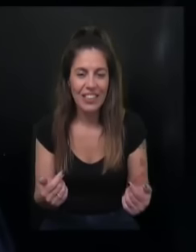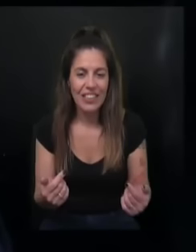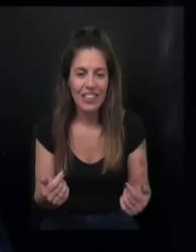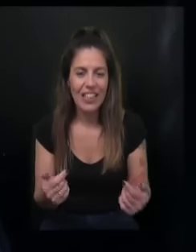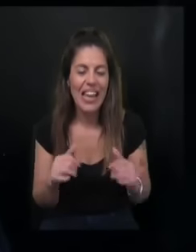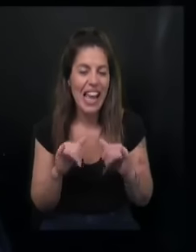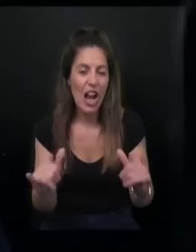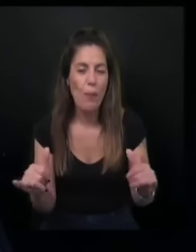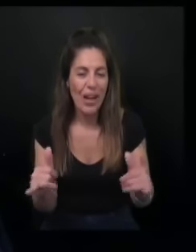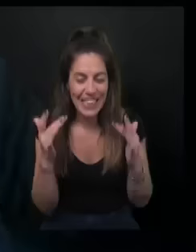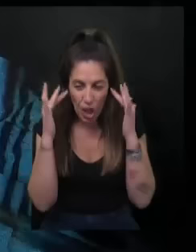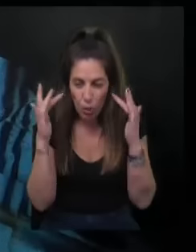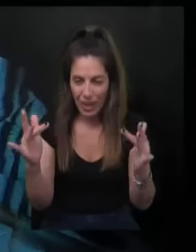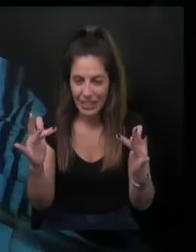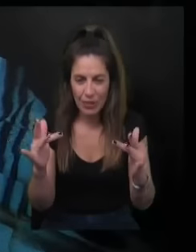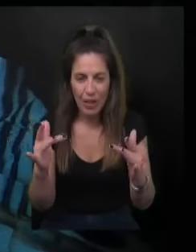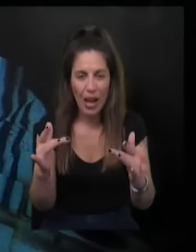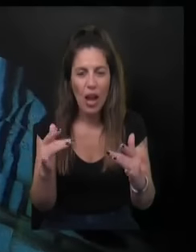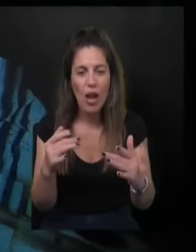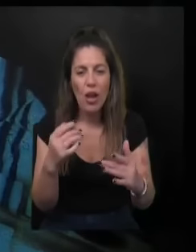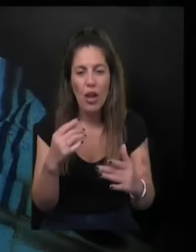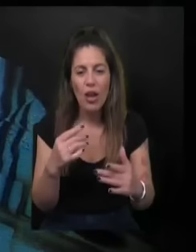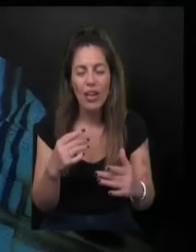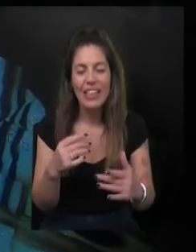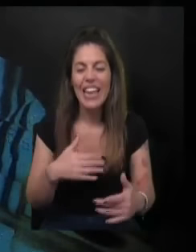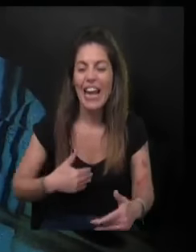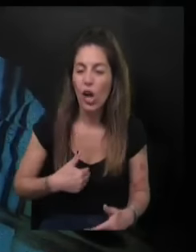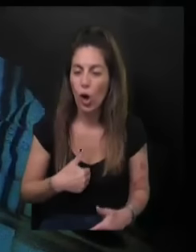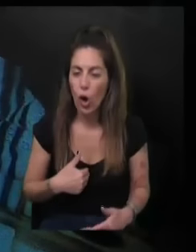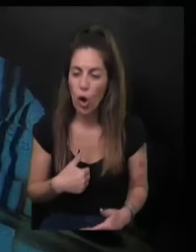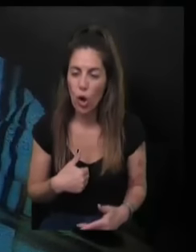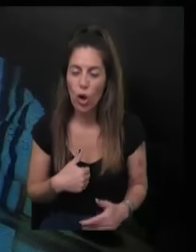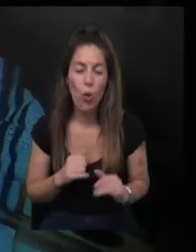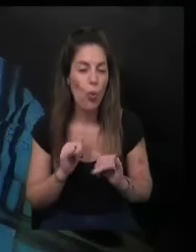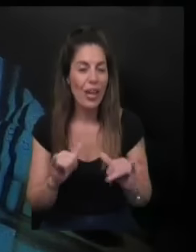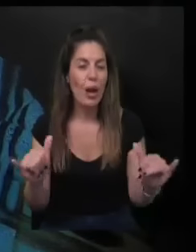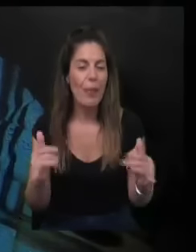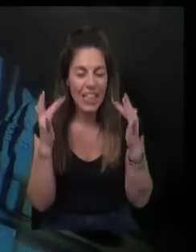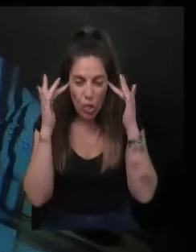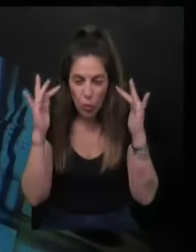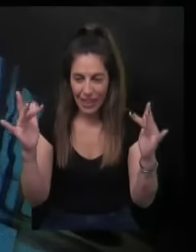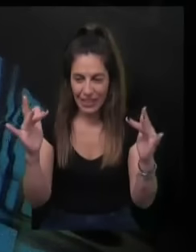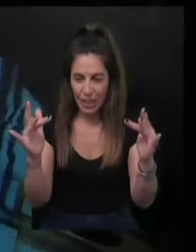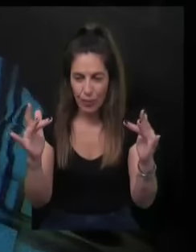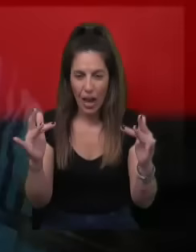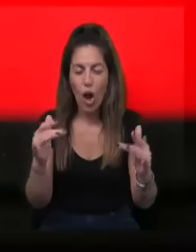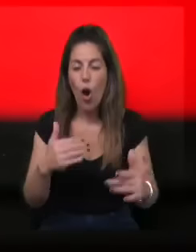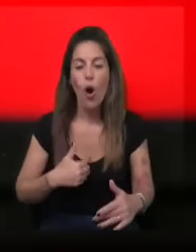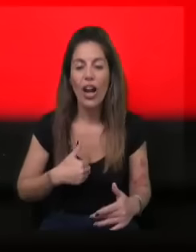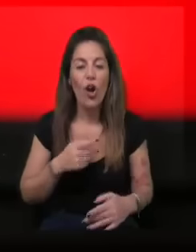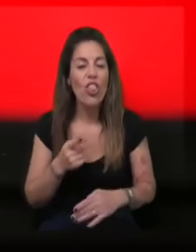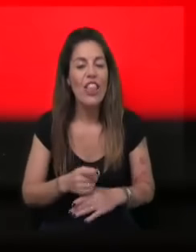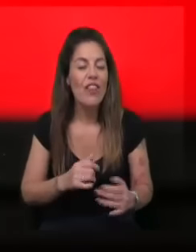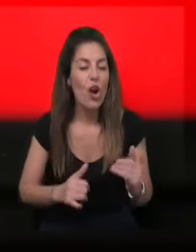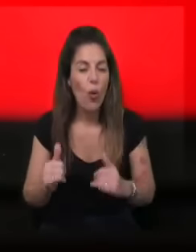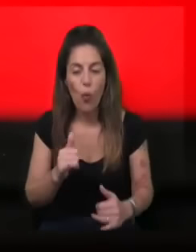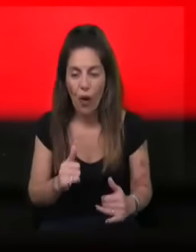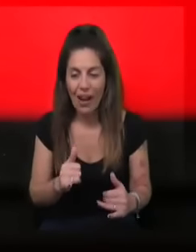campañas educativas qué rol juega una campaña educativa o qué rol debe jugar en